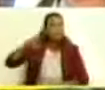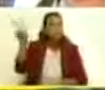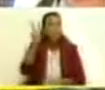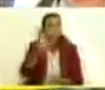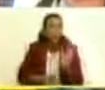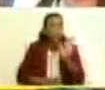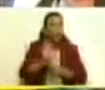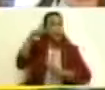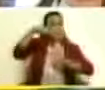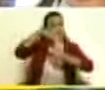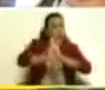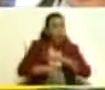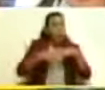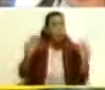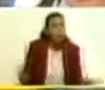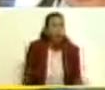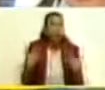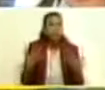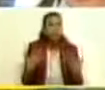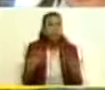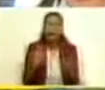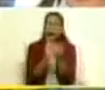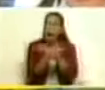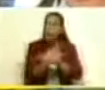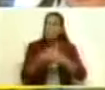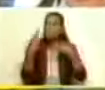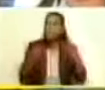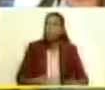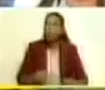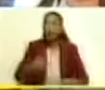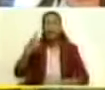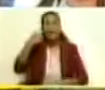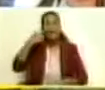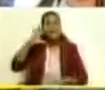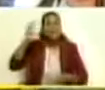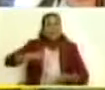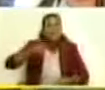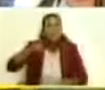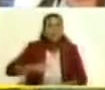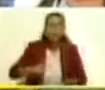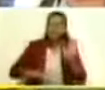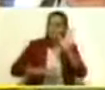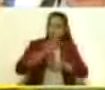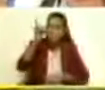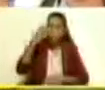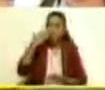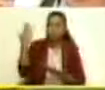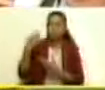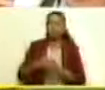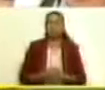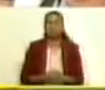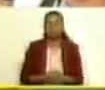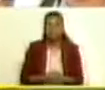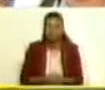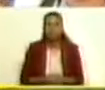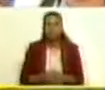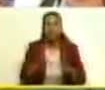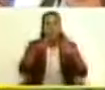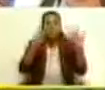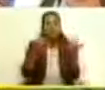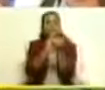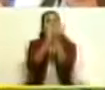para profundizar y acelerar las estrategias que consoliden su desarrollo integral. Son